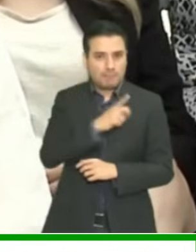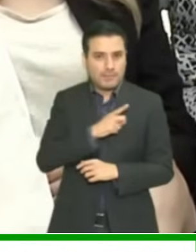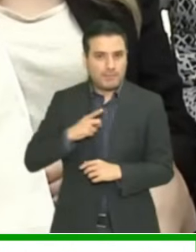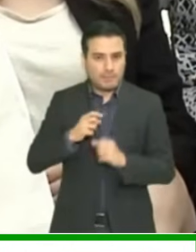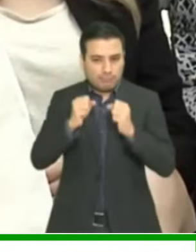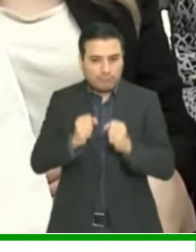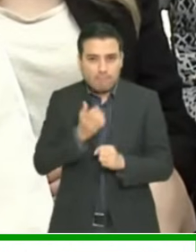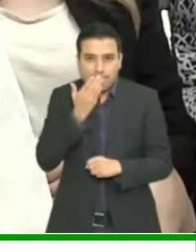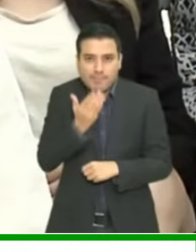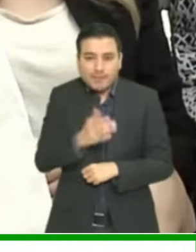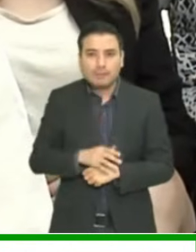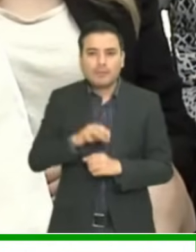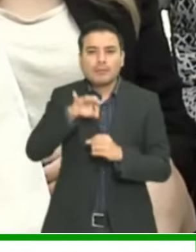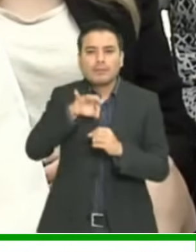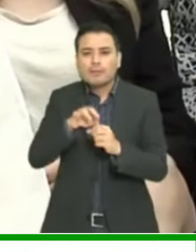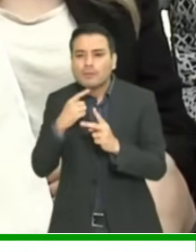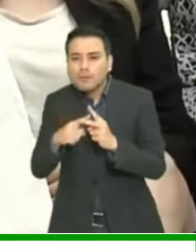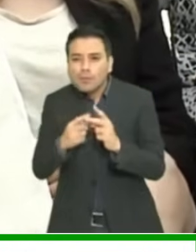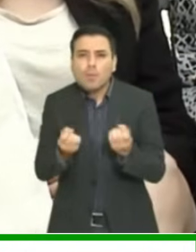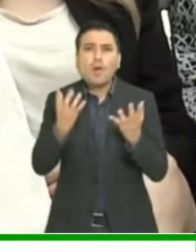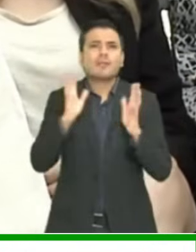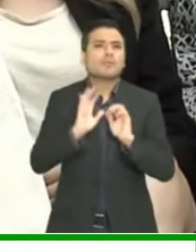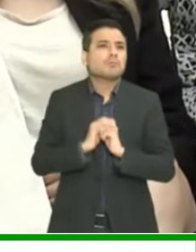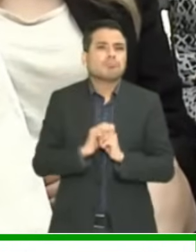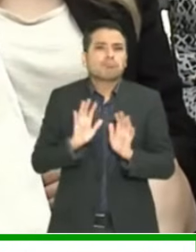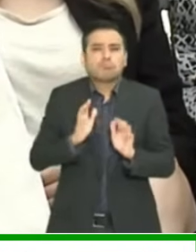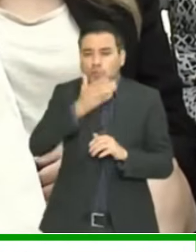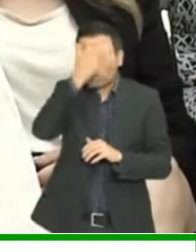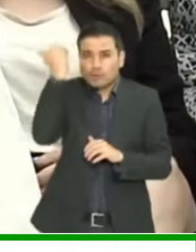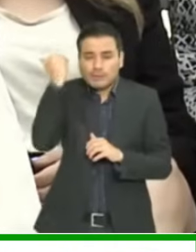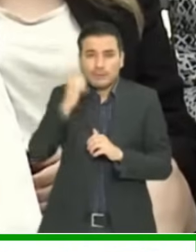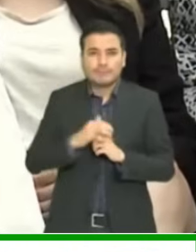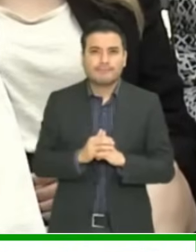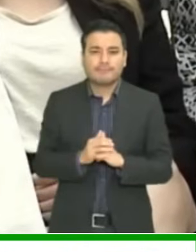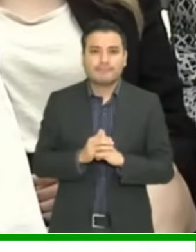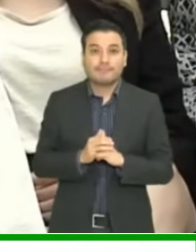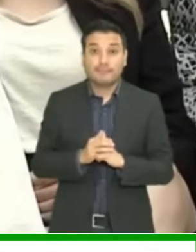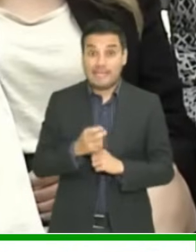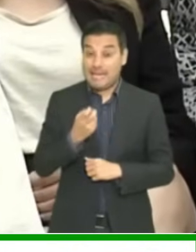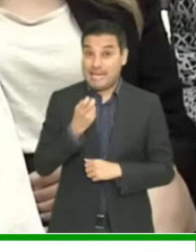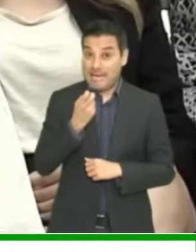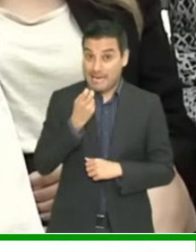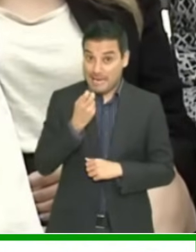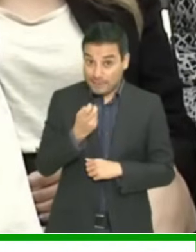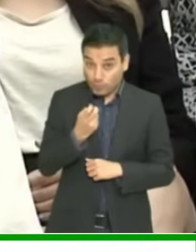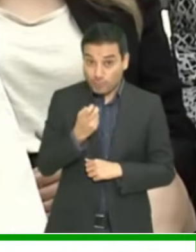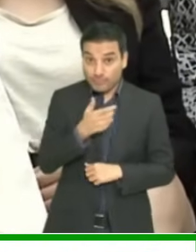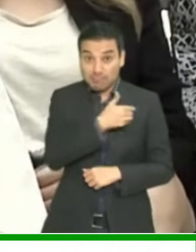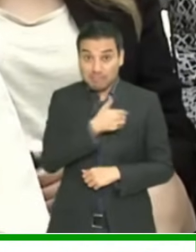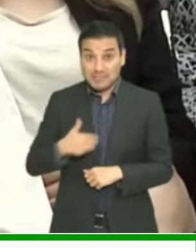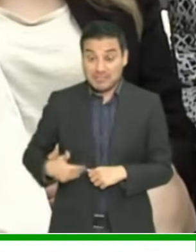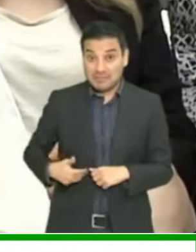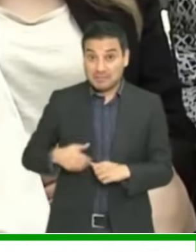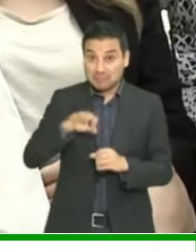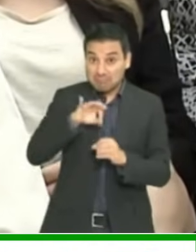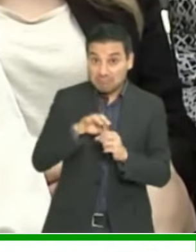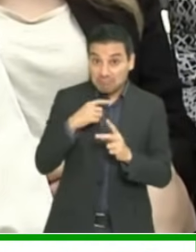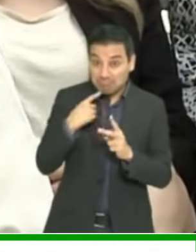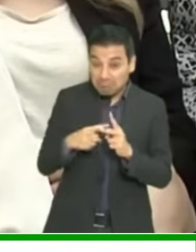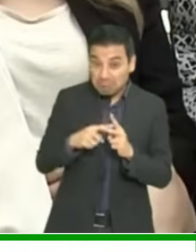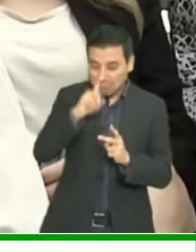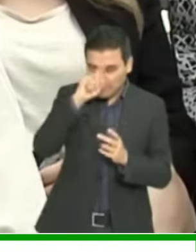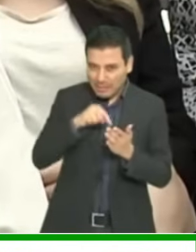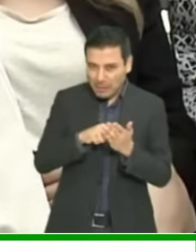resultados serán los que serán. Que esto vaya a diferenciar la elección presidencial, honestamente, personalmente no